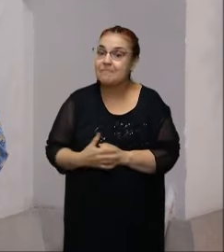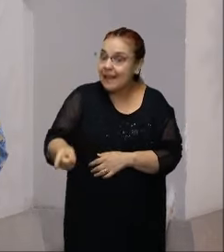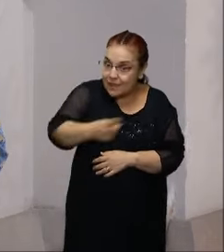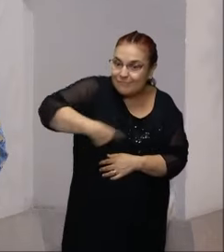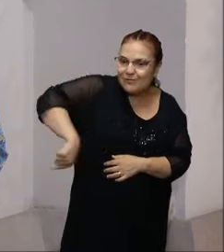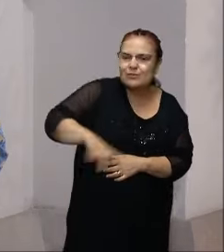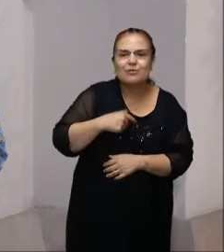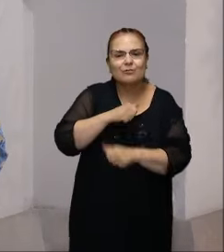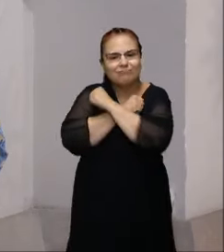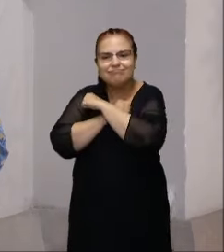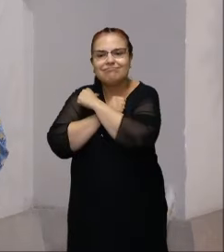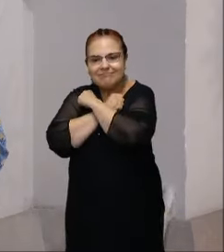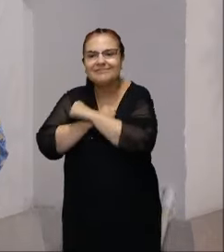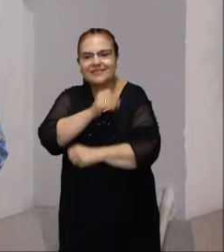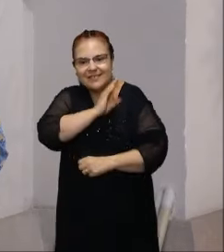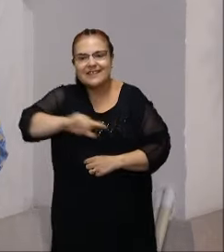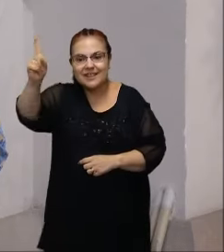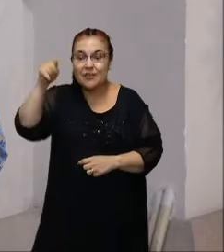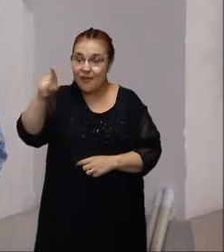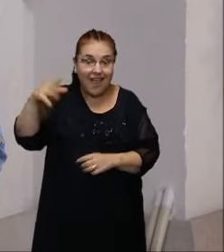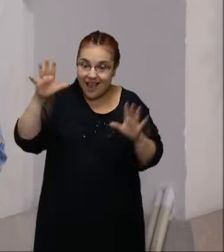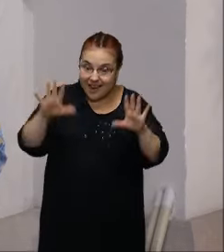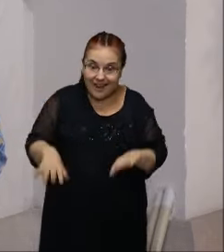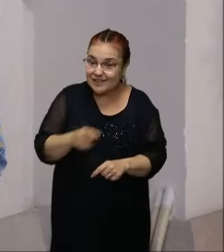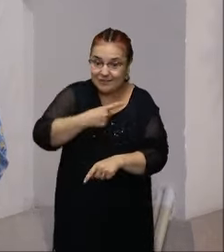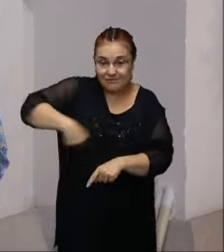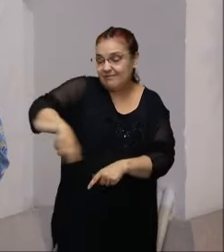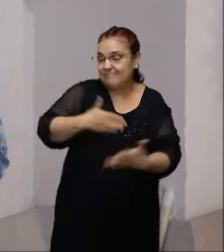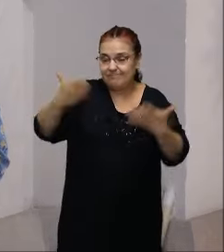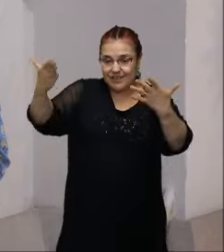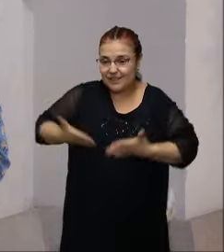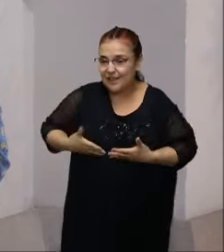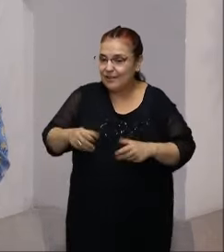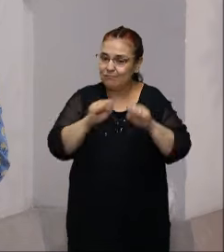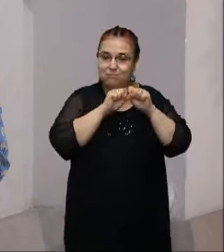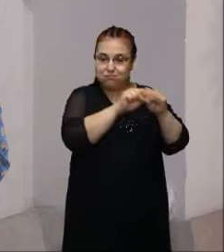Nosotros aguardamos al Señor. Él es nuestro auxilio y escudo.